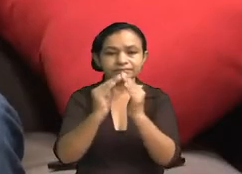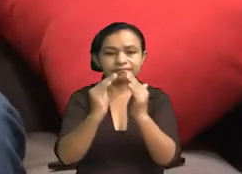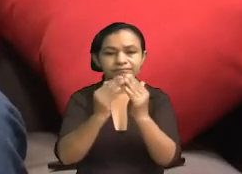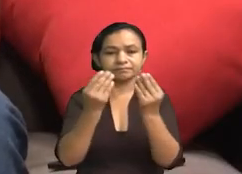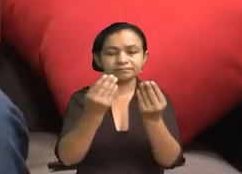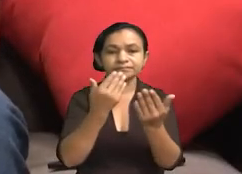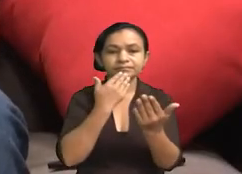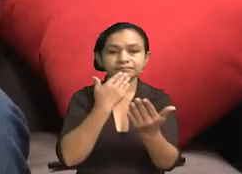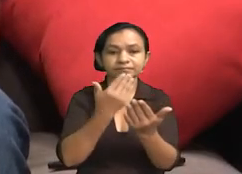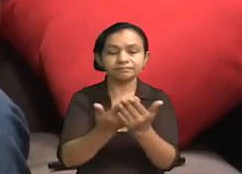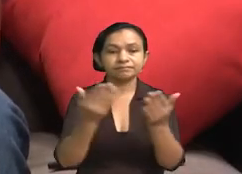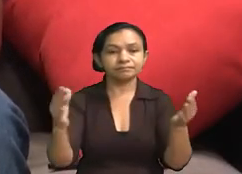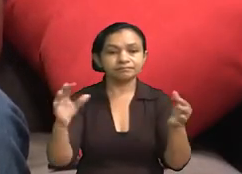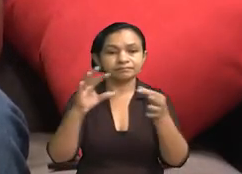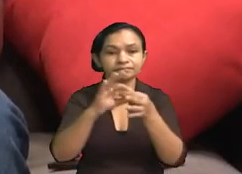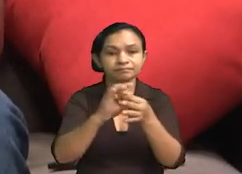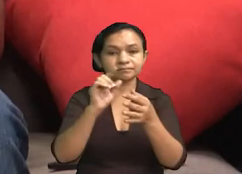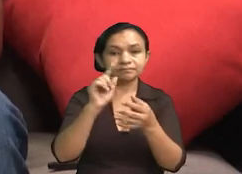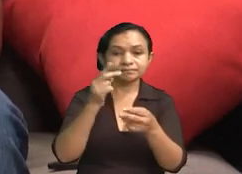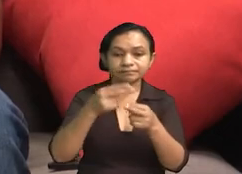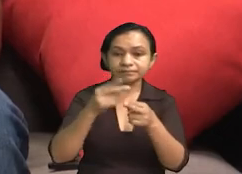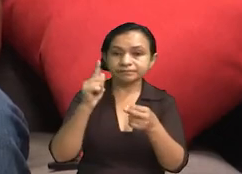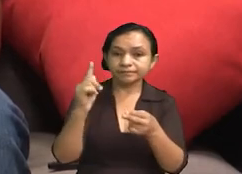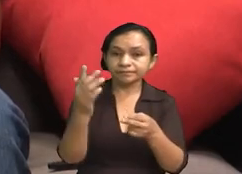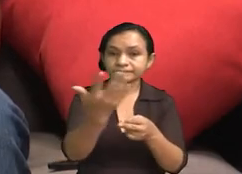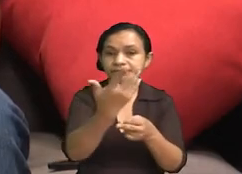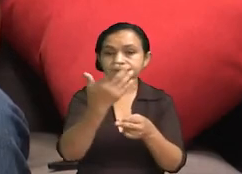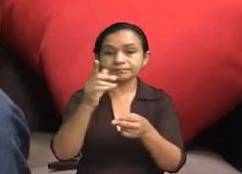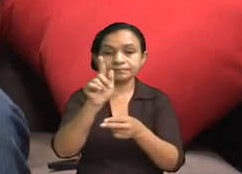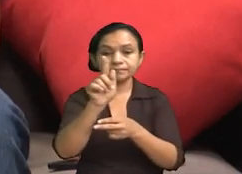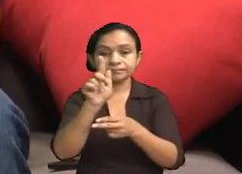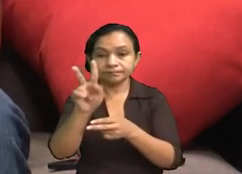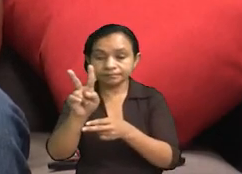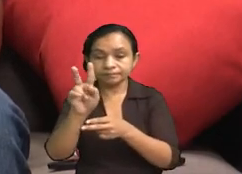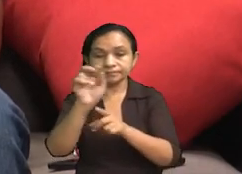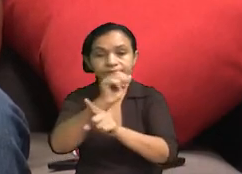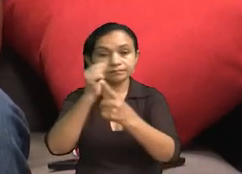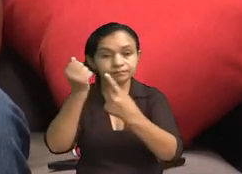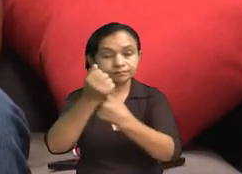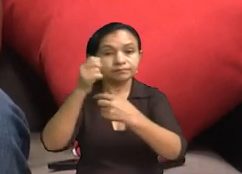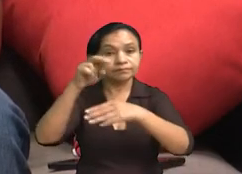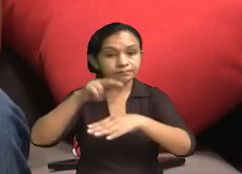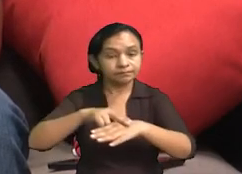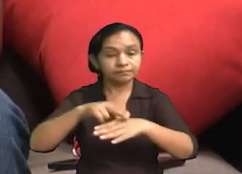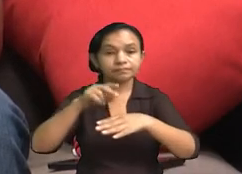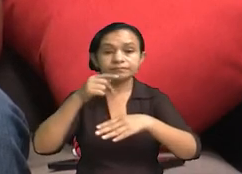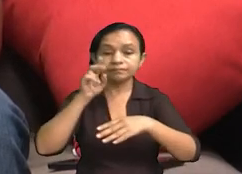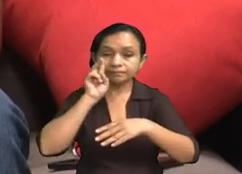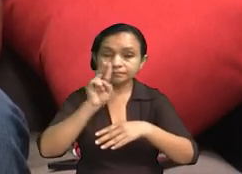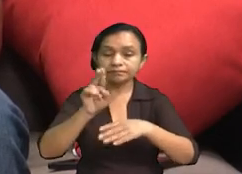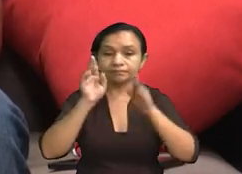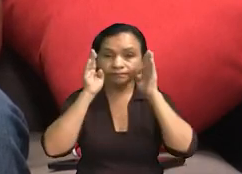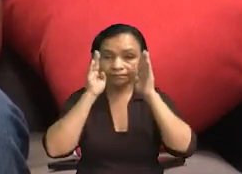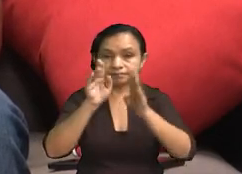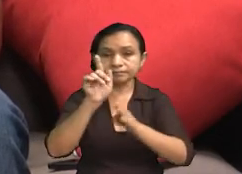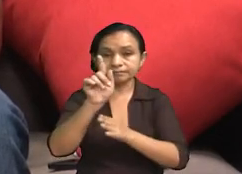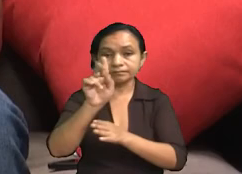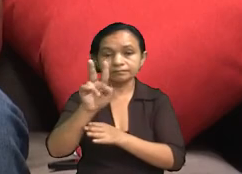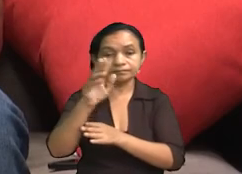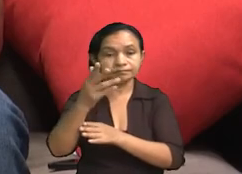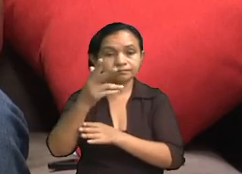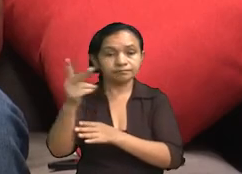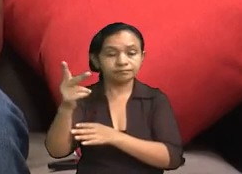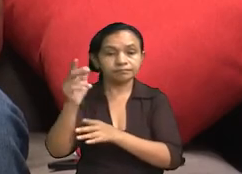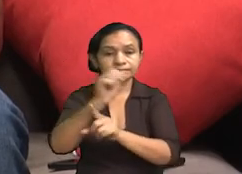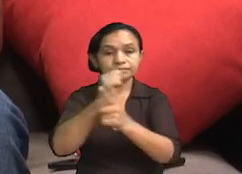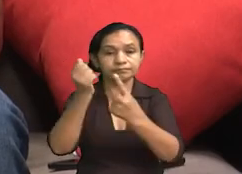muchísimas gracias por habernos acompañado. A nombre de todo el equipo que hace posible la transmisión de su programa desde el Parlamento, le invitamos a que se quede en fiel sintonía del canal parlamentario,